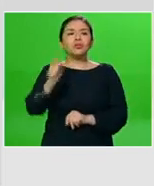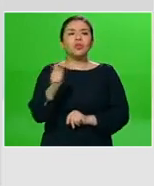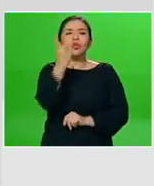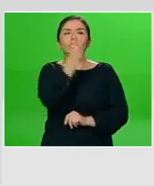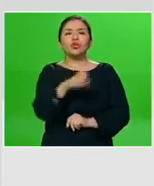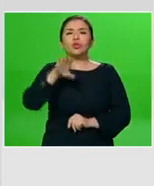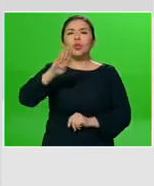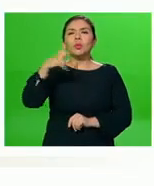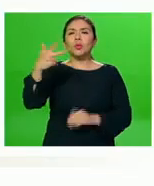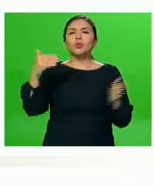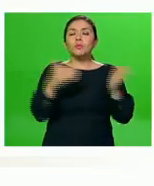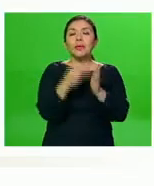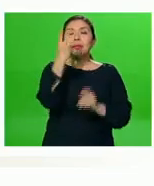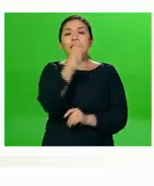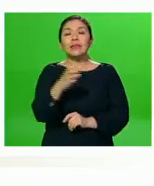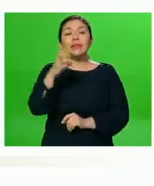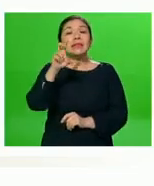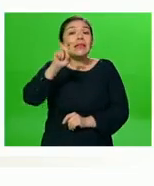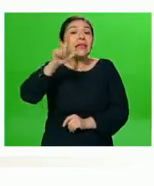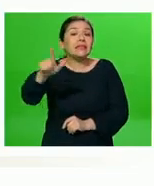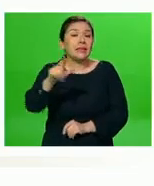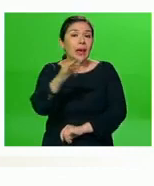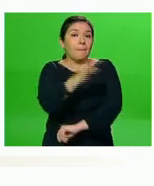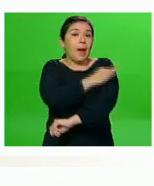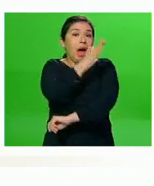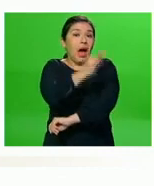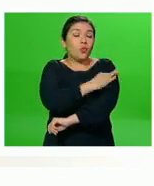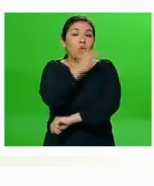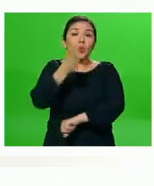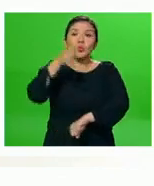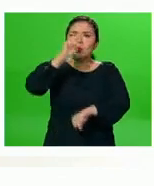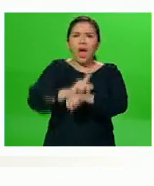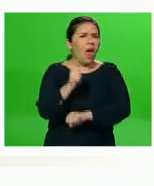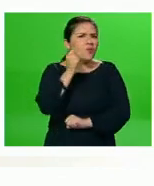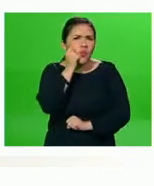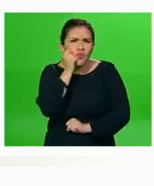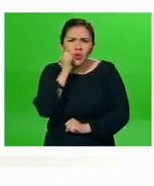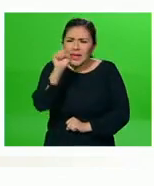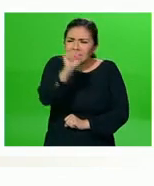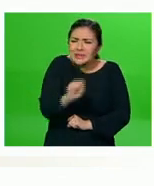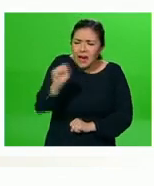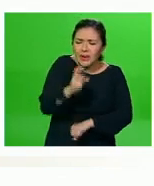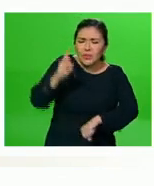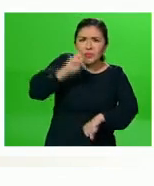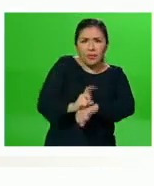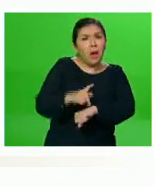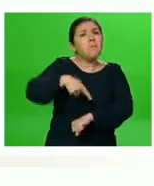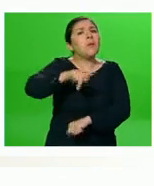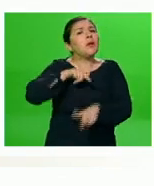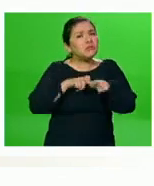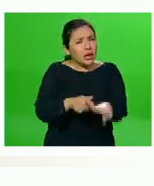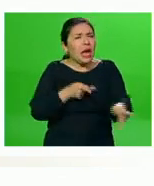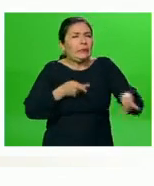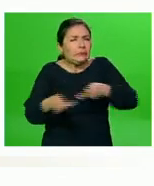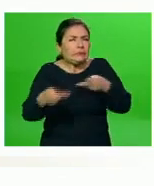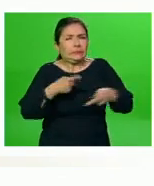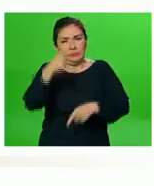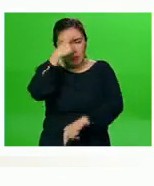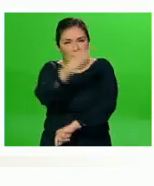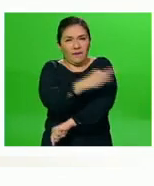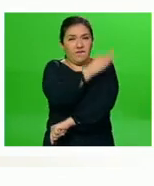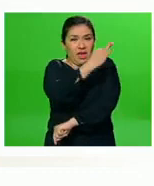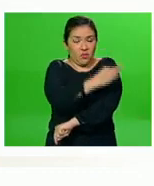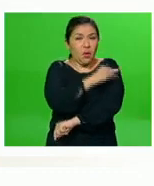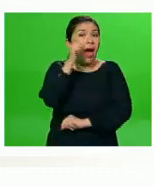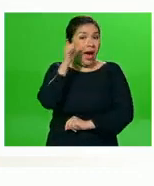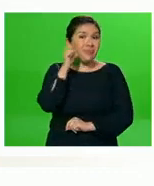mil 37 dosis aplicadas aunque sea fin de semana la estrategia de vacunación sigue implementando seguía el pasado pero